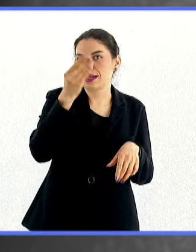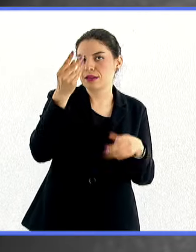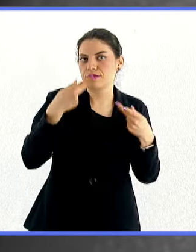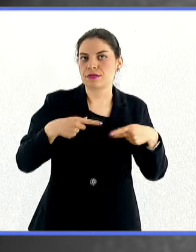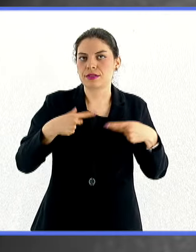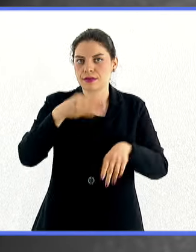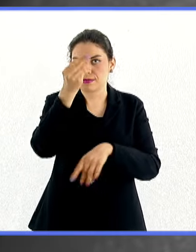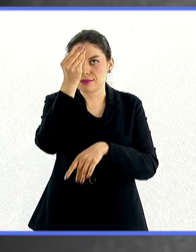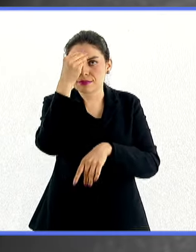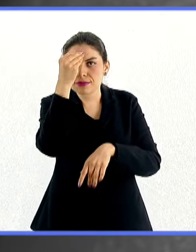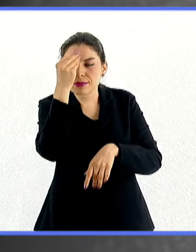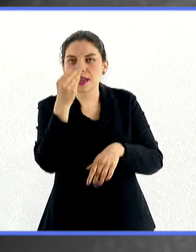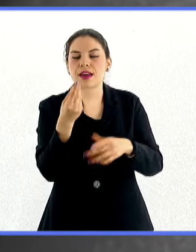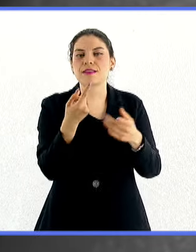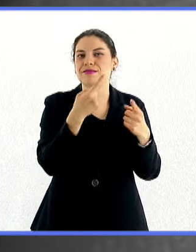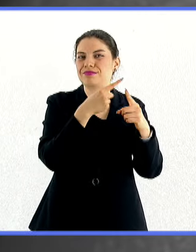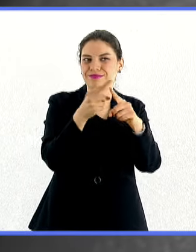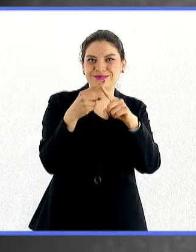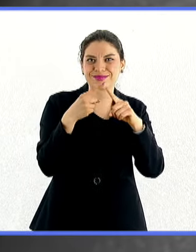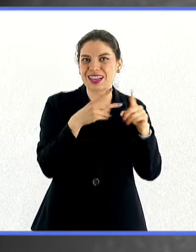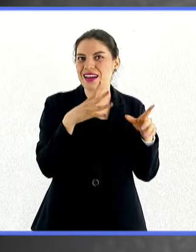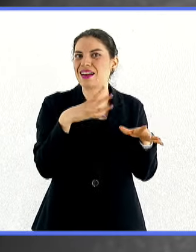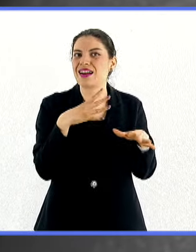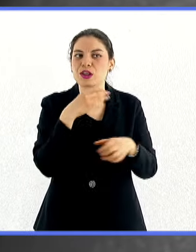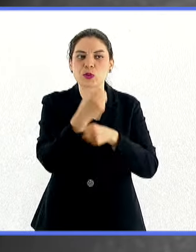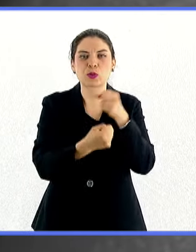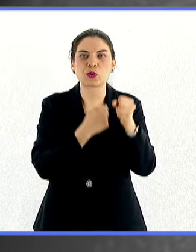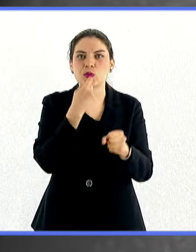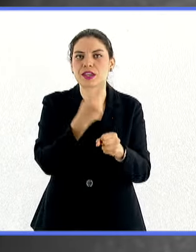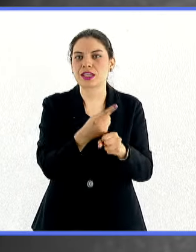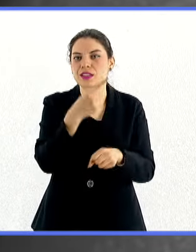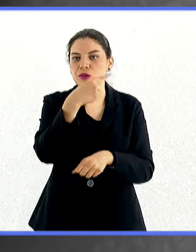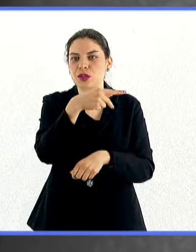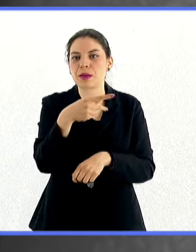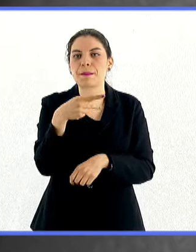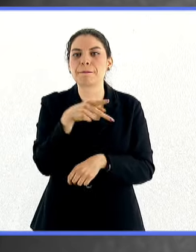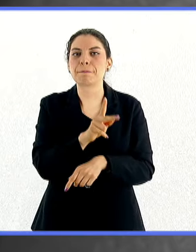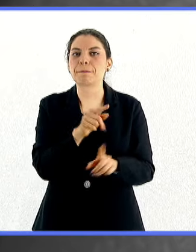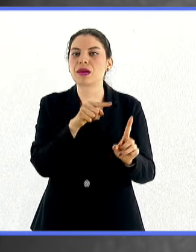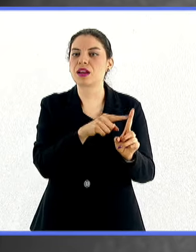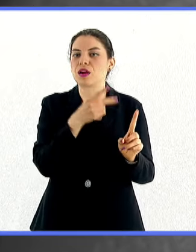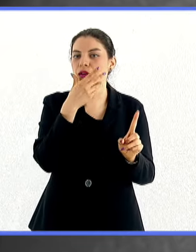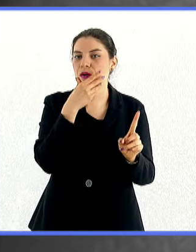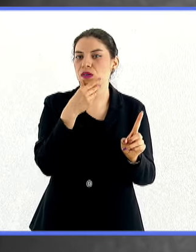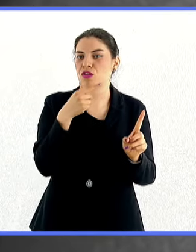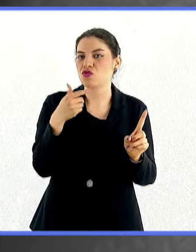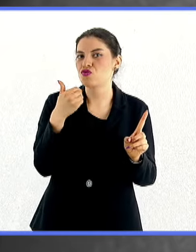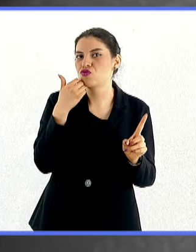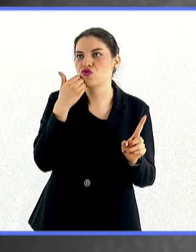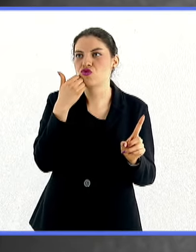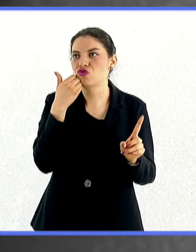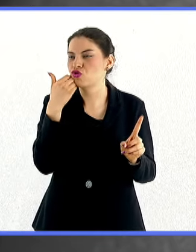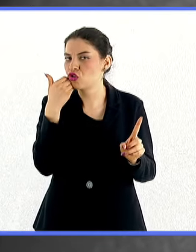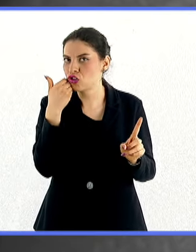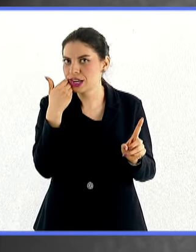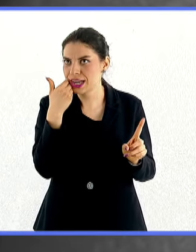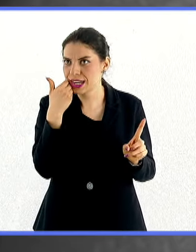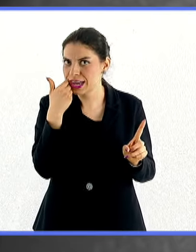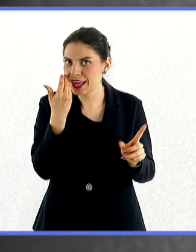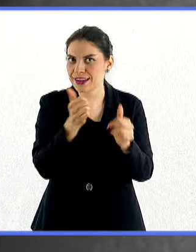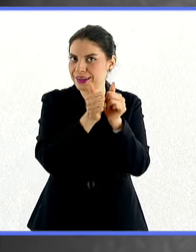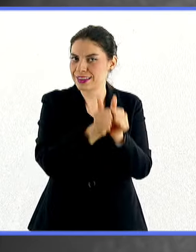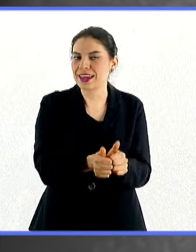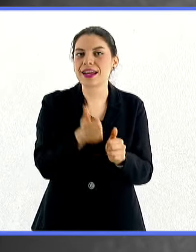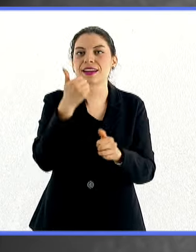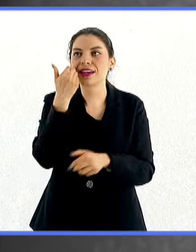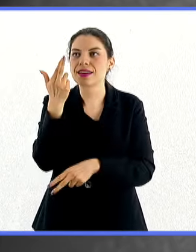alucina con los lotófagos, tiene todo tipo de oportunidades, pero él no quiere perder el regreso a Ítaca. Pero curiosamente